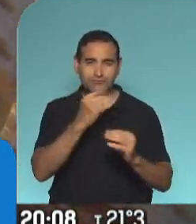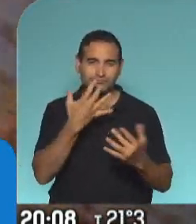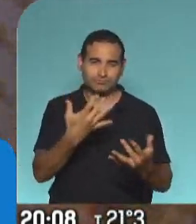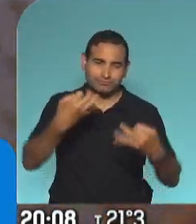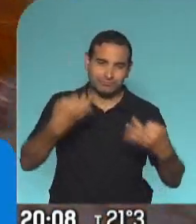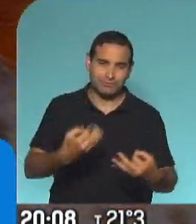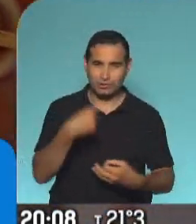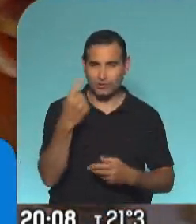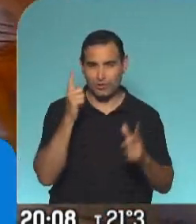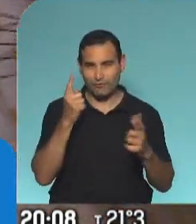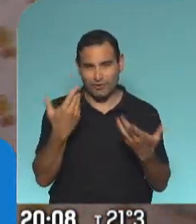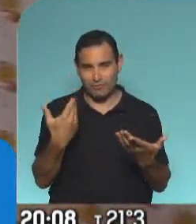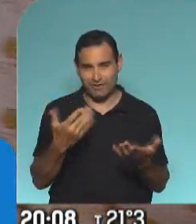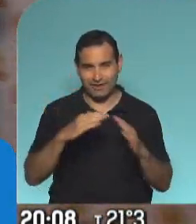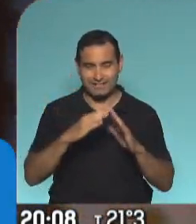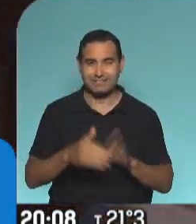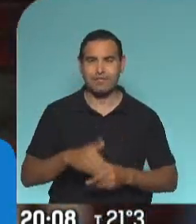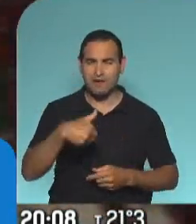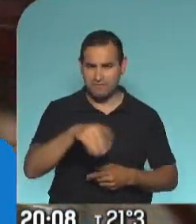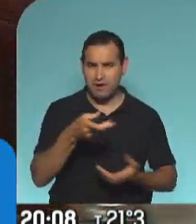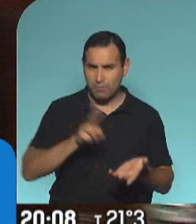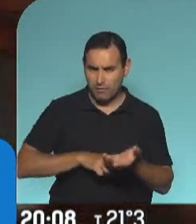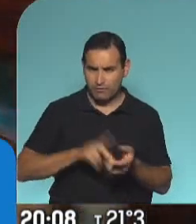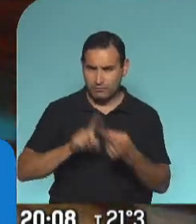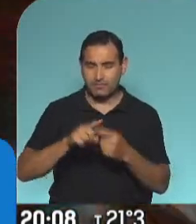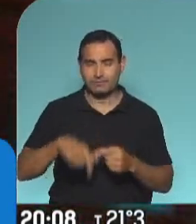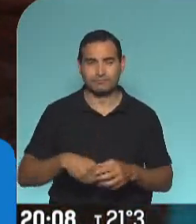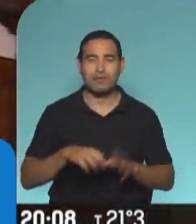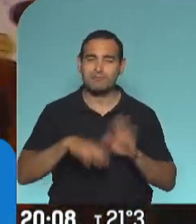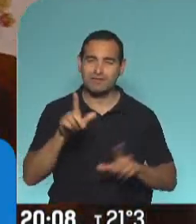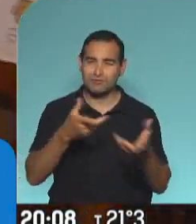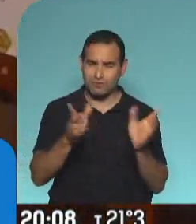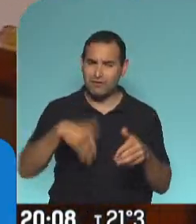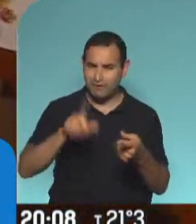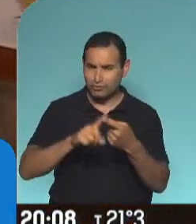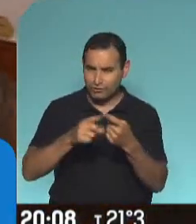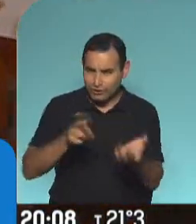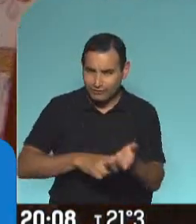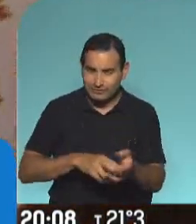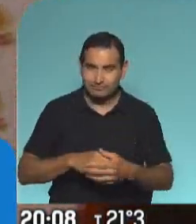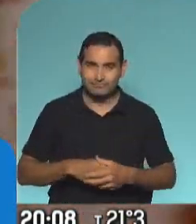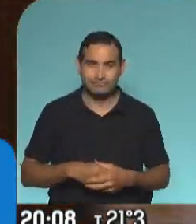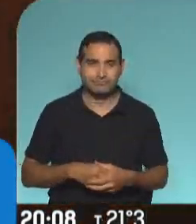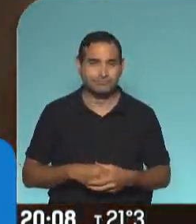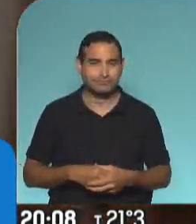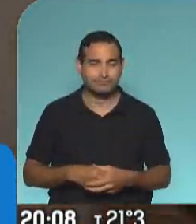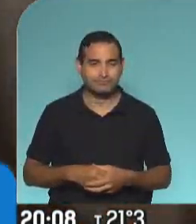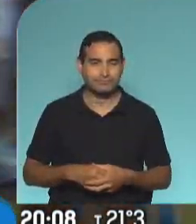la gente como usted que preserva la memoria. Ya volvemos. Lo hacen público y sobre todo la televisión pública, ¿eh? En un ratito volvemos, Alberto. Ok, nos vemos.